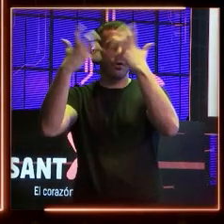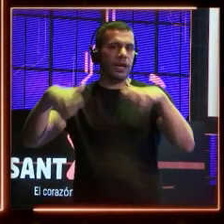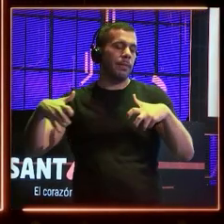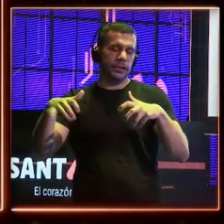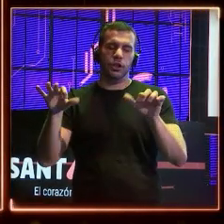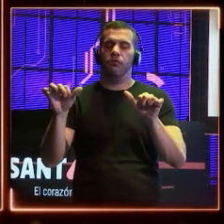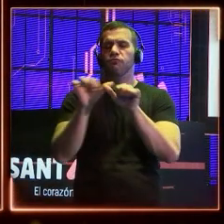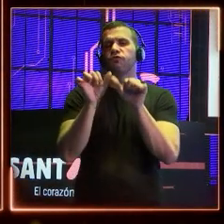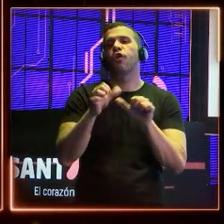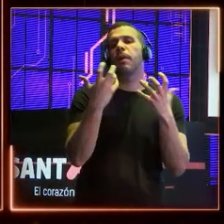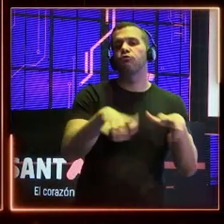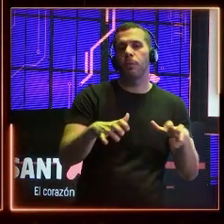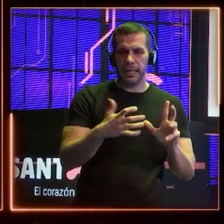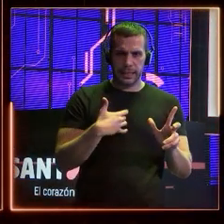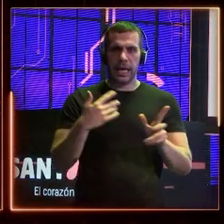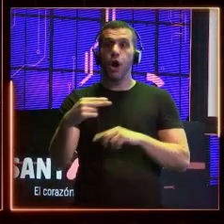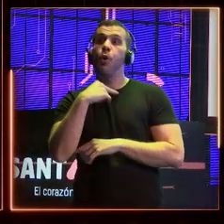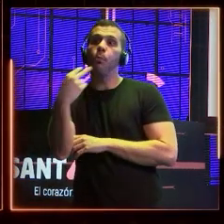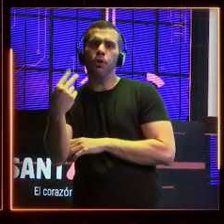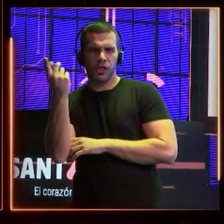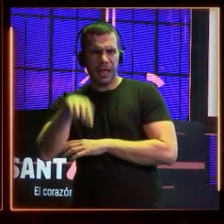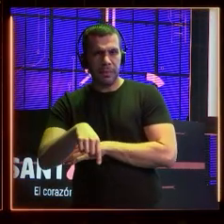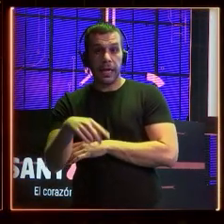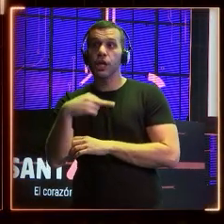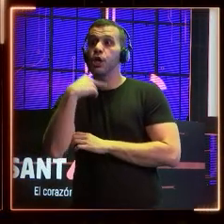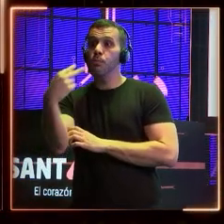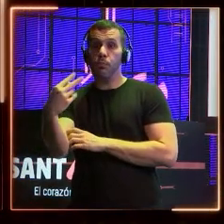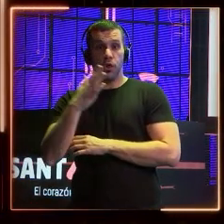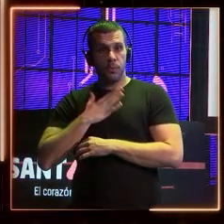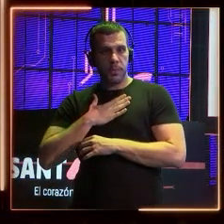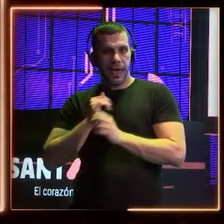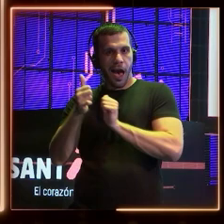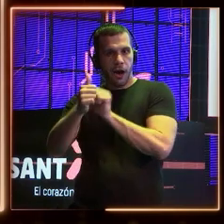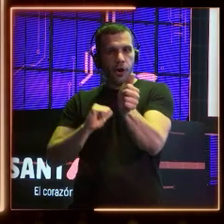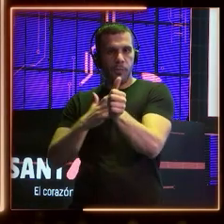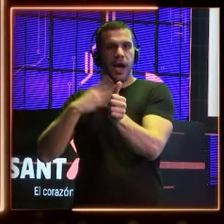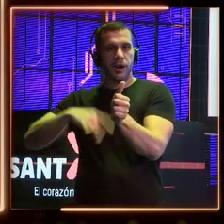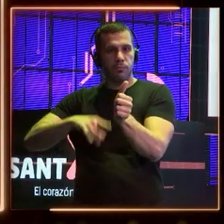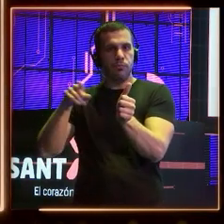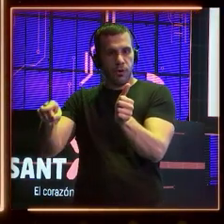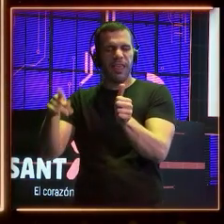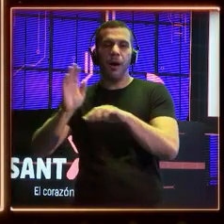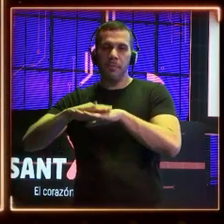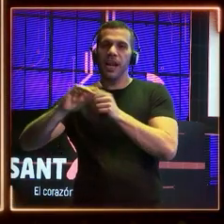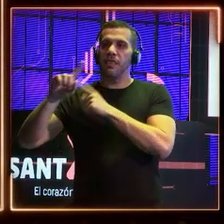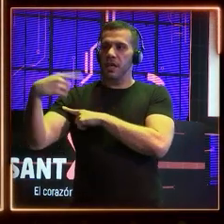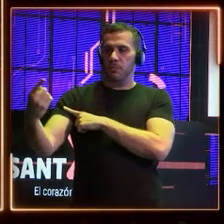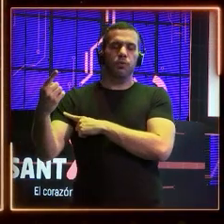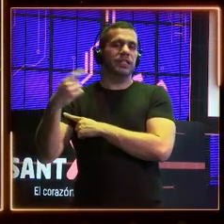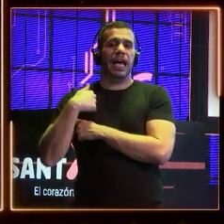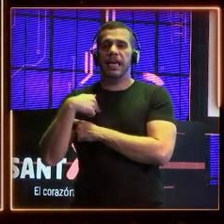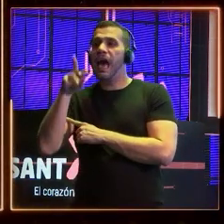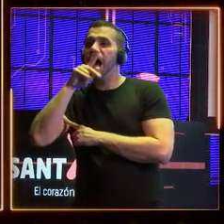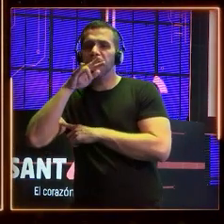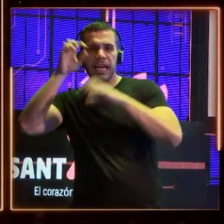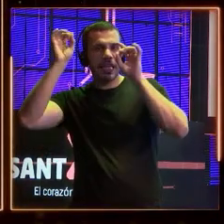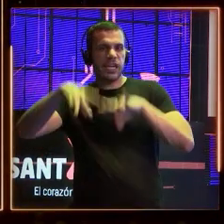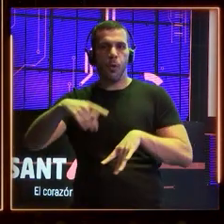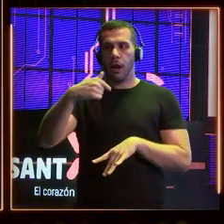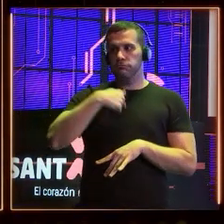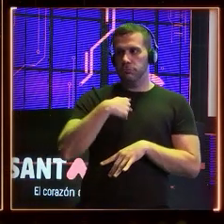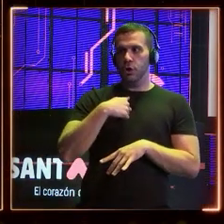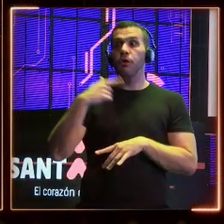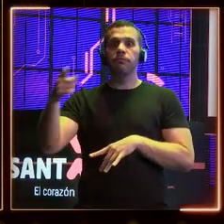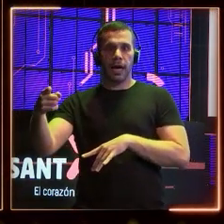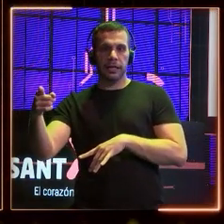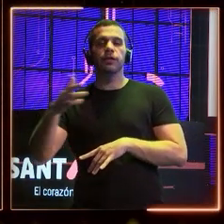automática que hagan voz y que copien la voz que yo tengo en un momento determinado y puedan reproducirla y que hablen exactamente con el mismo tono